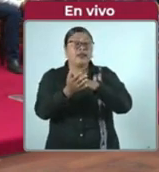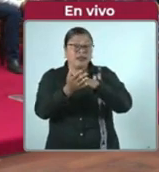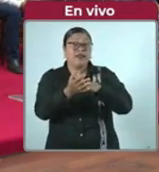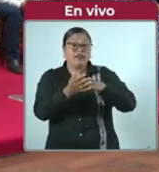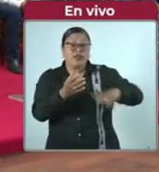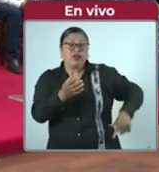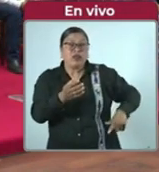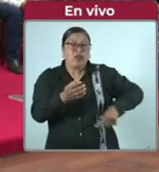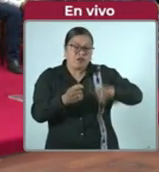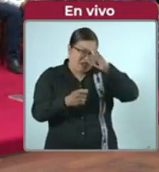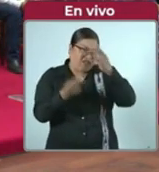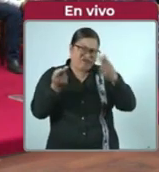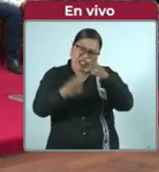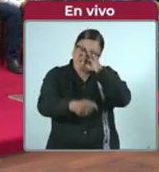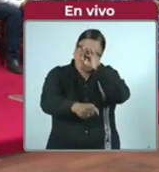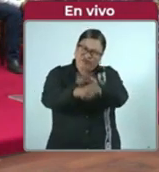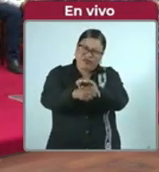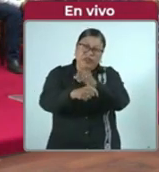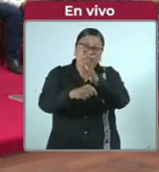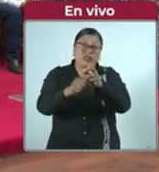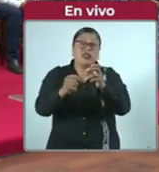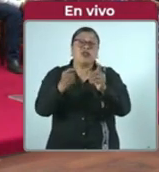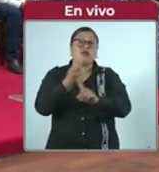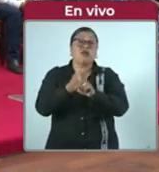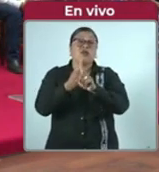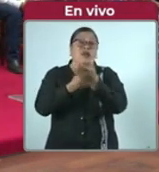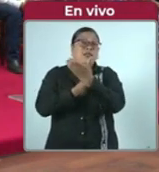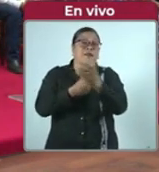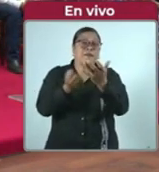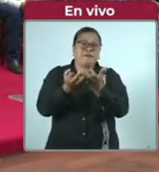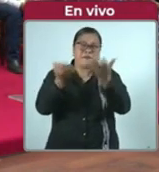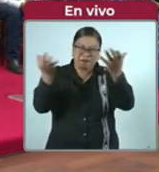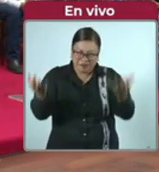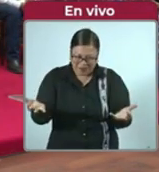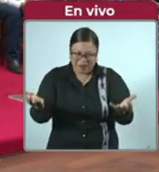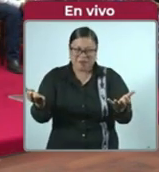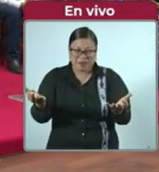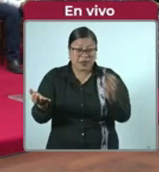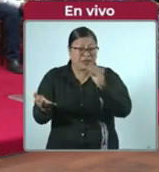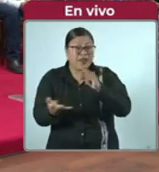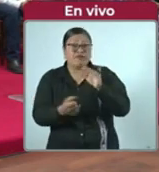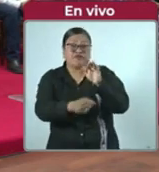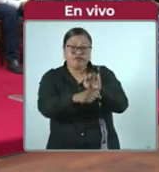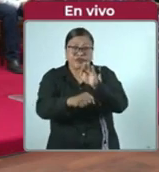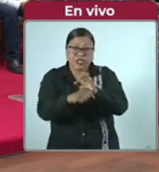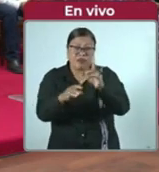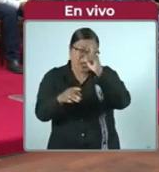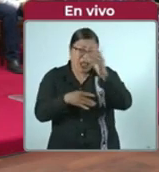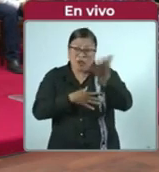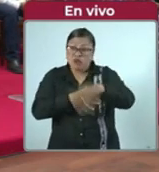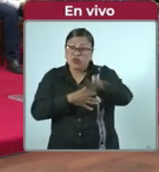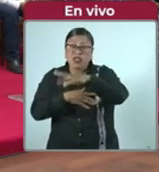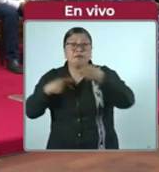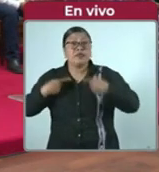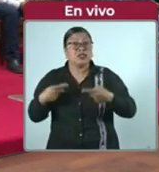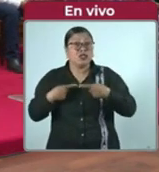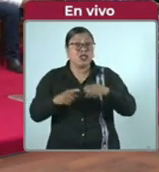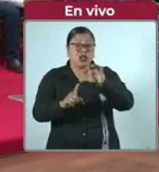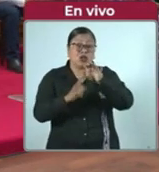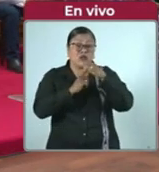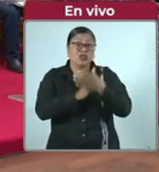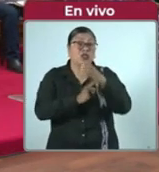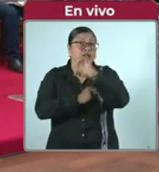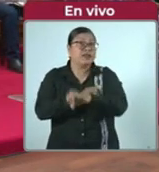fortalecer este eje de los conflictos agrarios se le planteó también fortalecer la búsqueda de personas a través de la Comisión